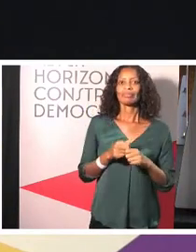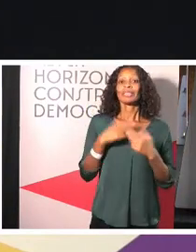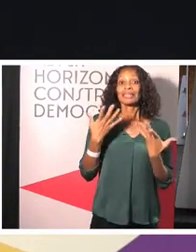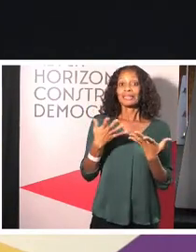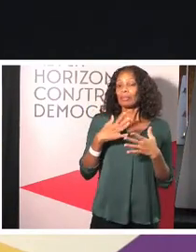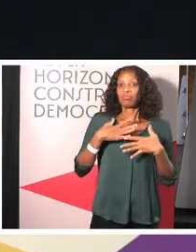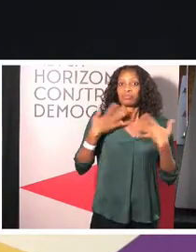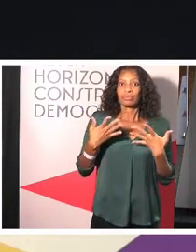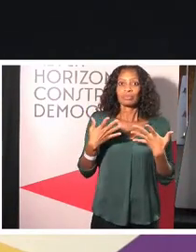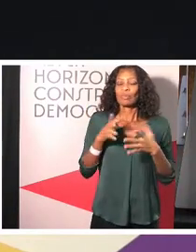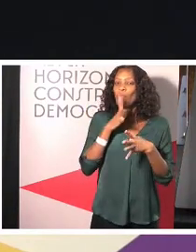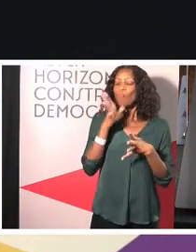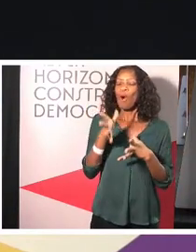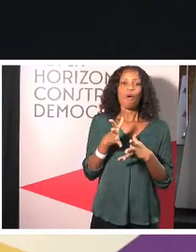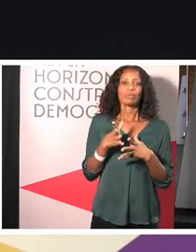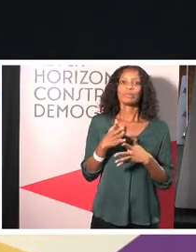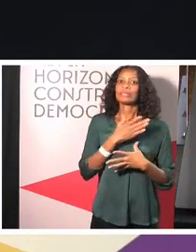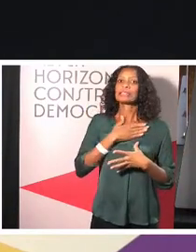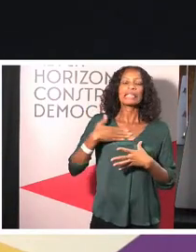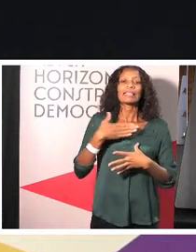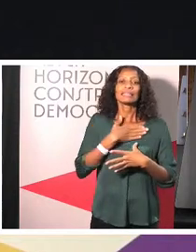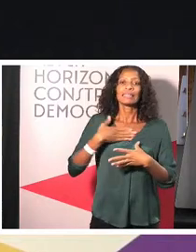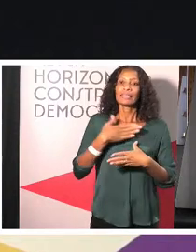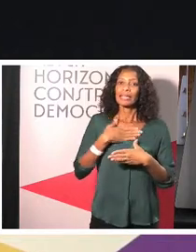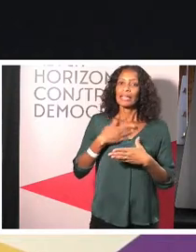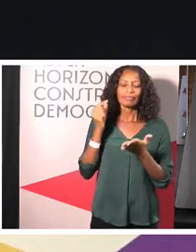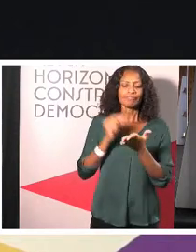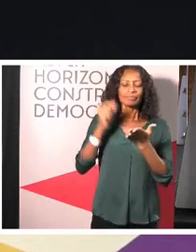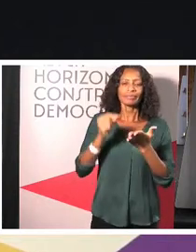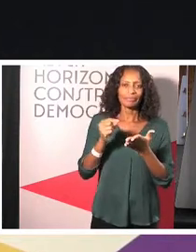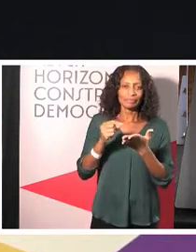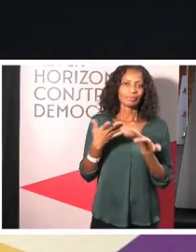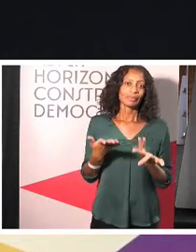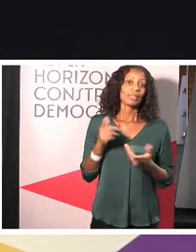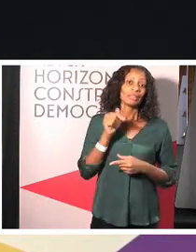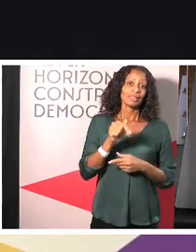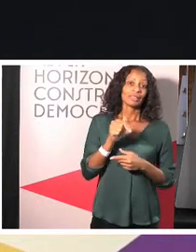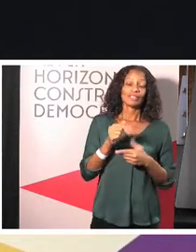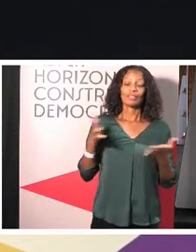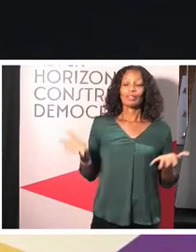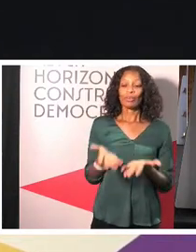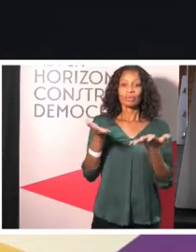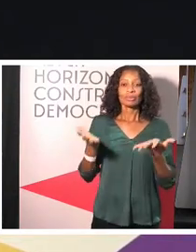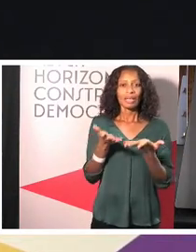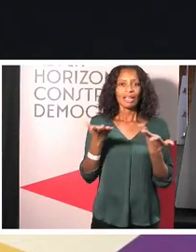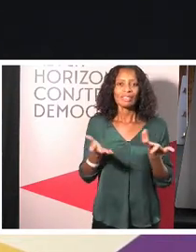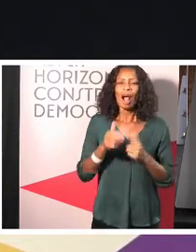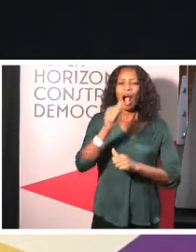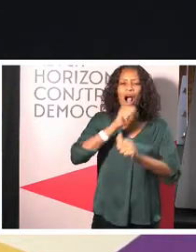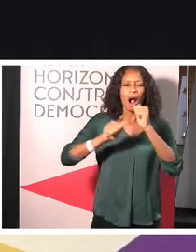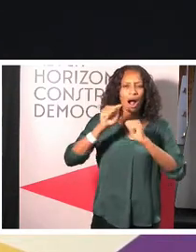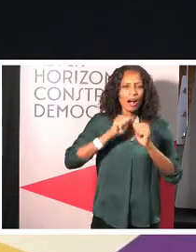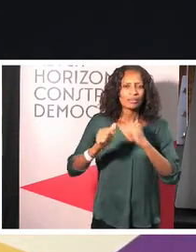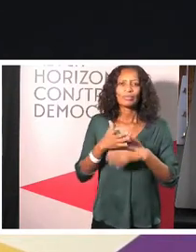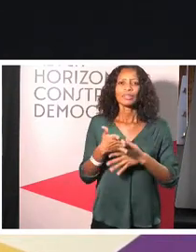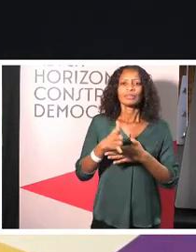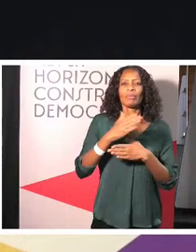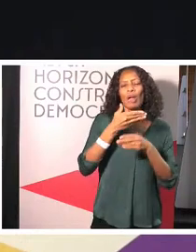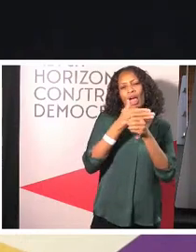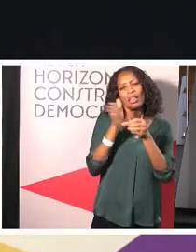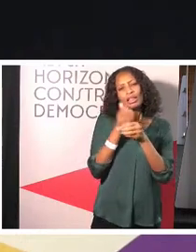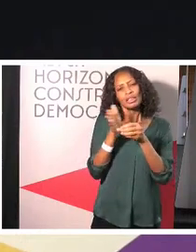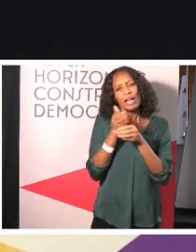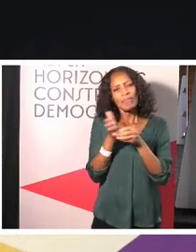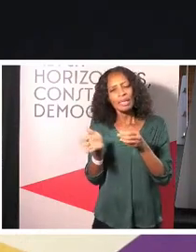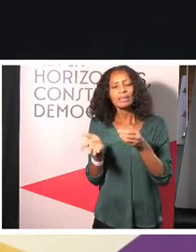deseos inmediatos, y que eso lo pueden orientar directamente hacia pues al consumo, ya sea cervezas, que era su discurso, o ya